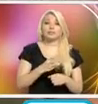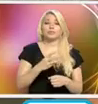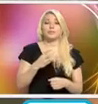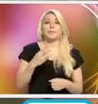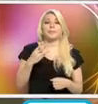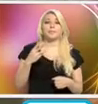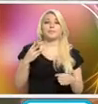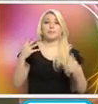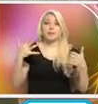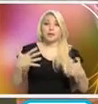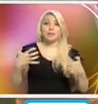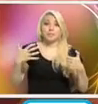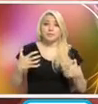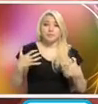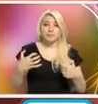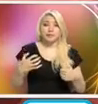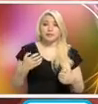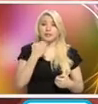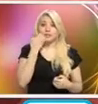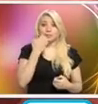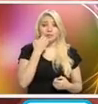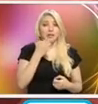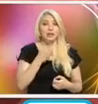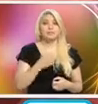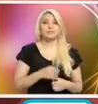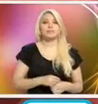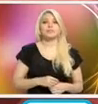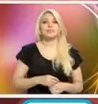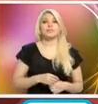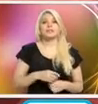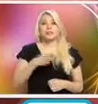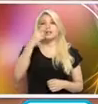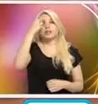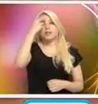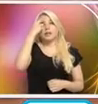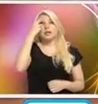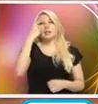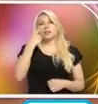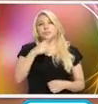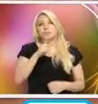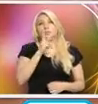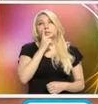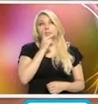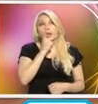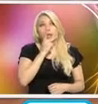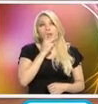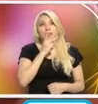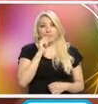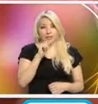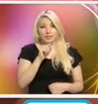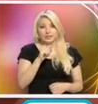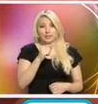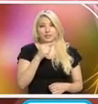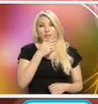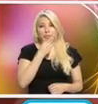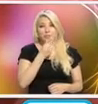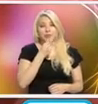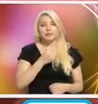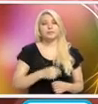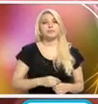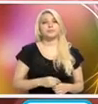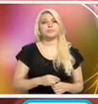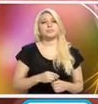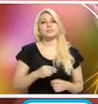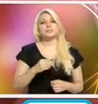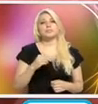muy arrojado, muy de pronto como descuidado, incluso en su propia persona. El padre inteligente lo